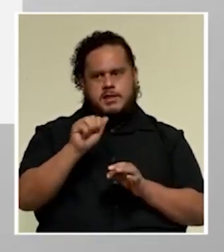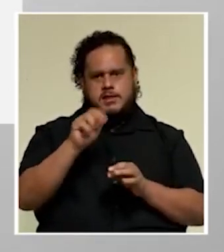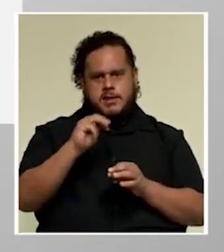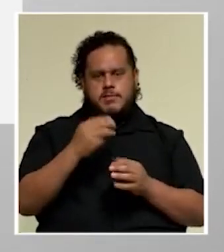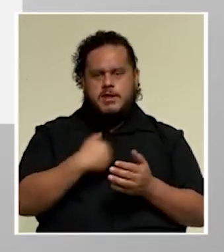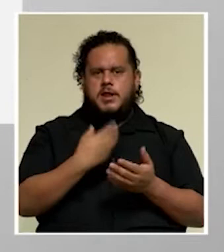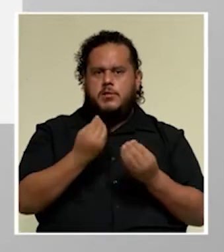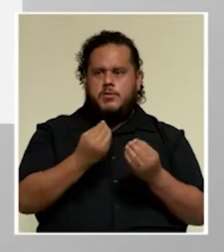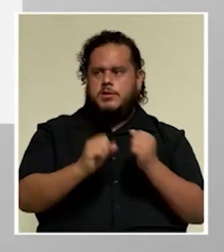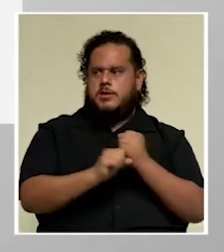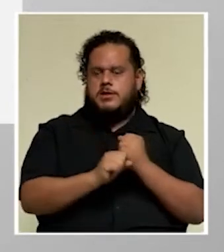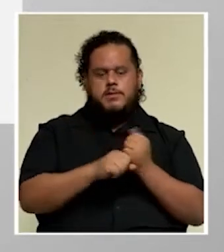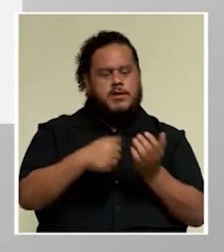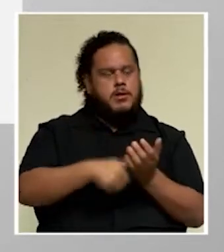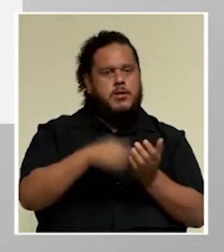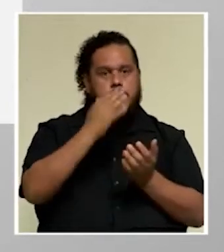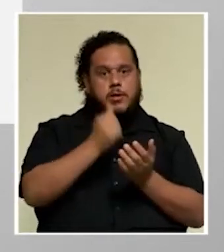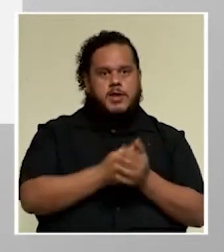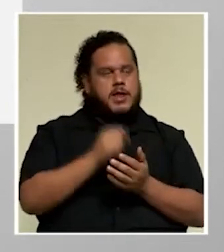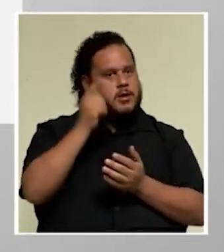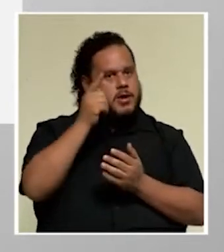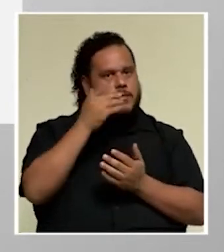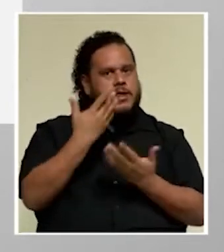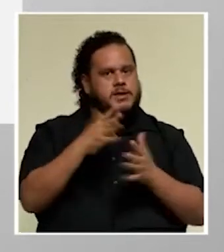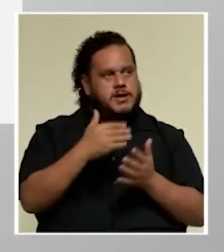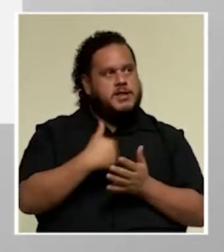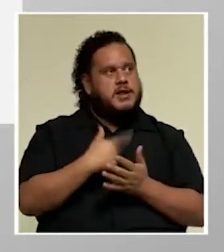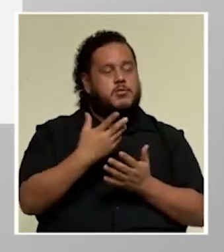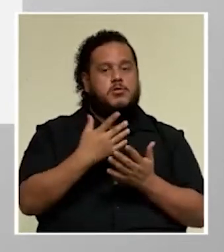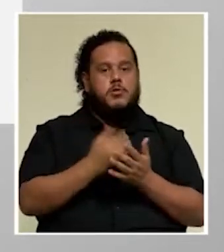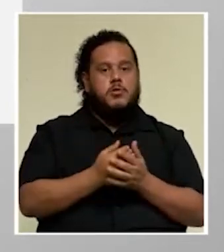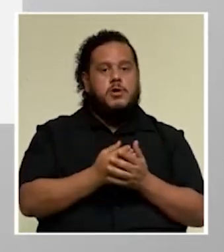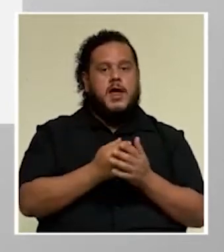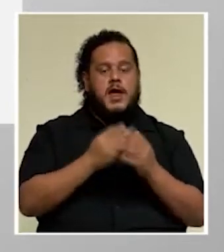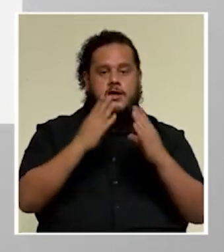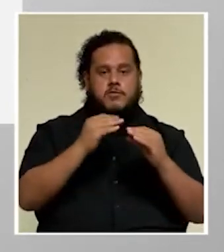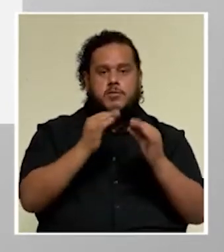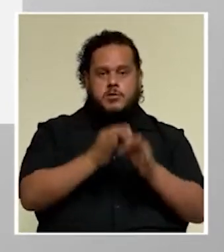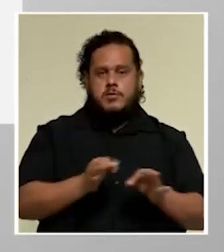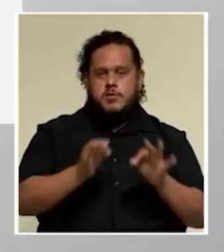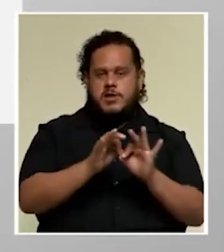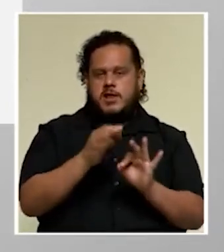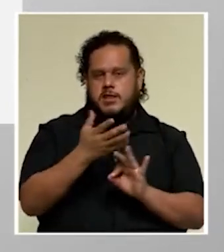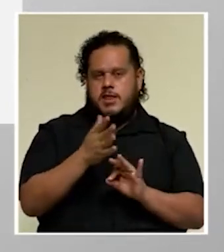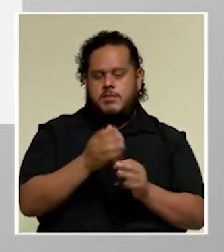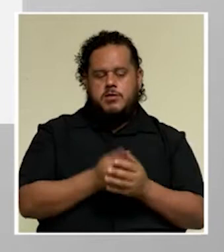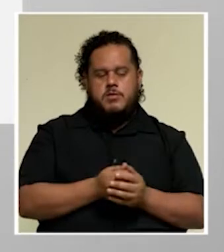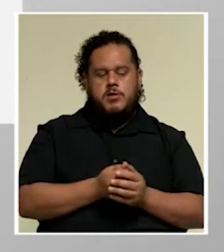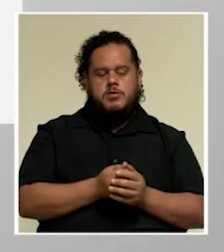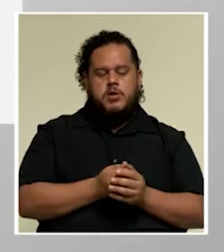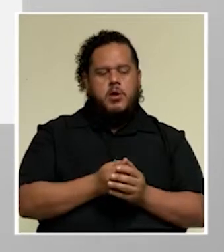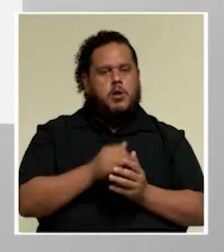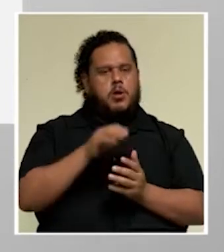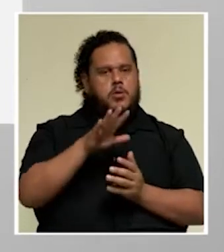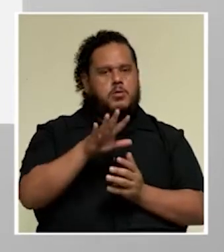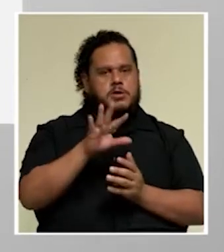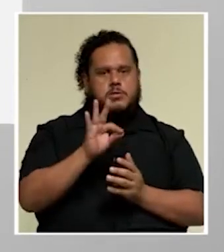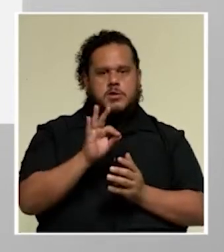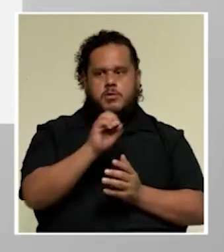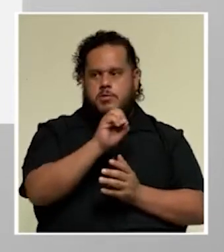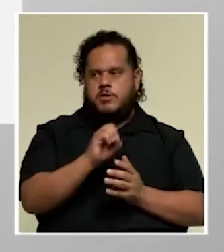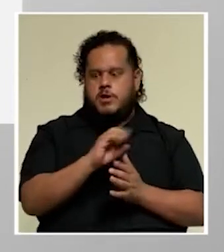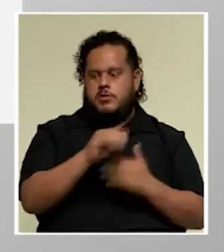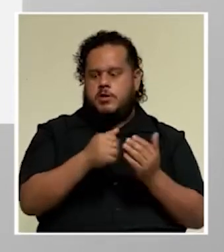campañas electorales, porque efectivamente ya tenemos un salto importante de aproximadamente un 59%